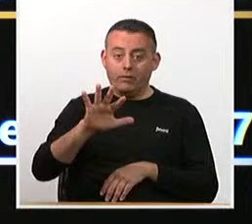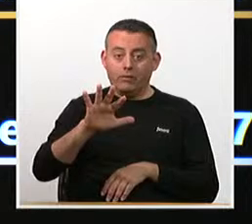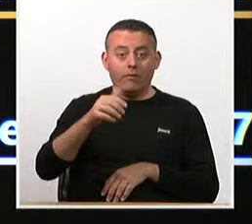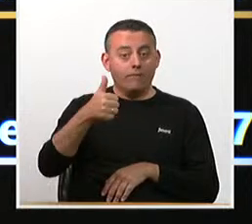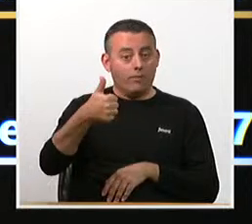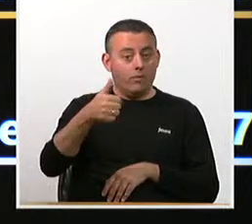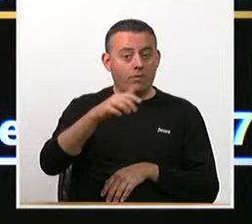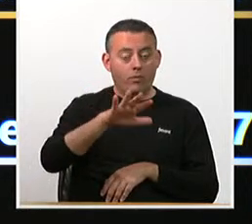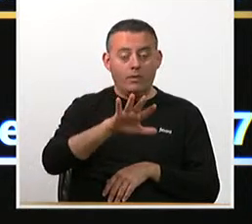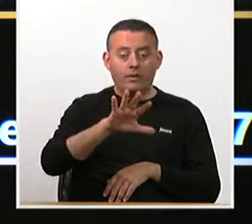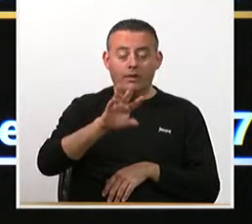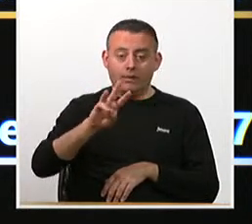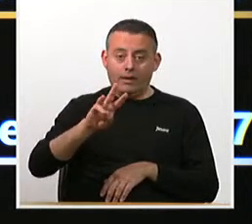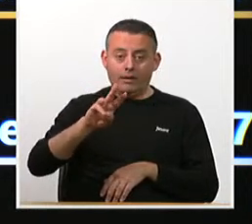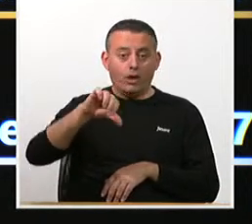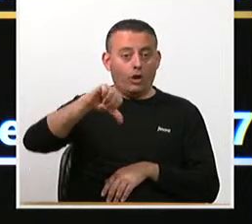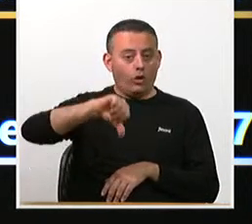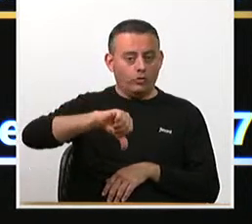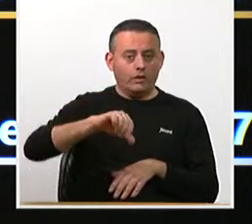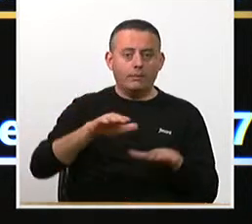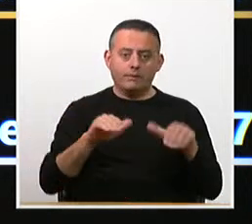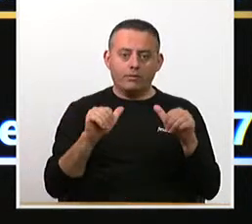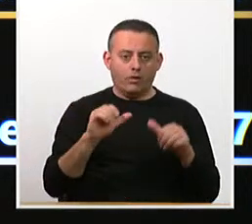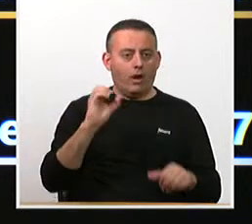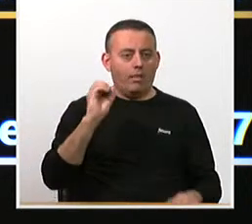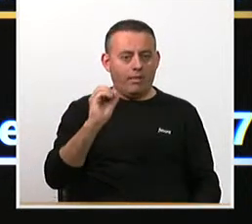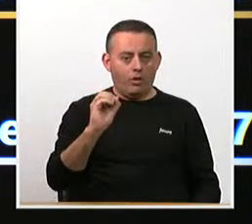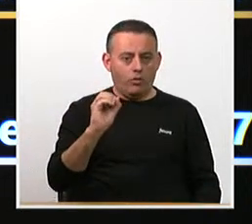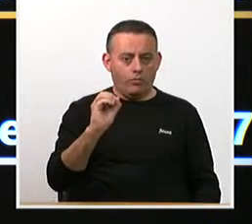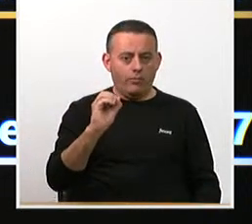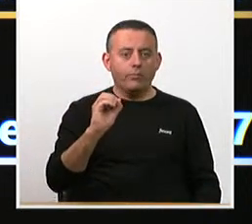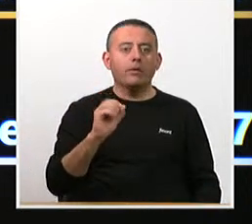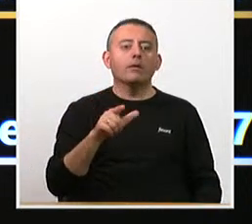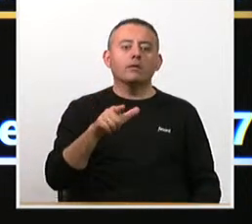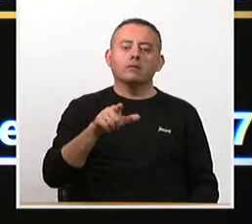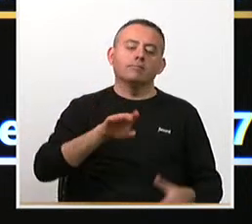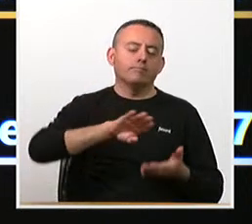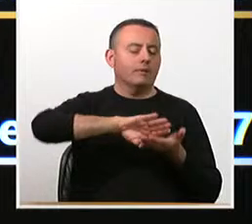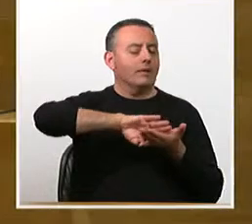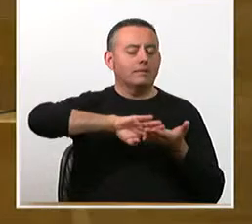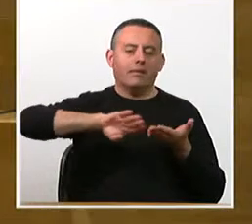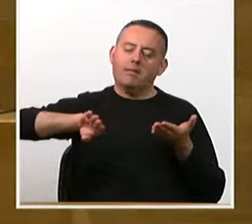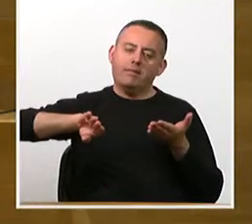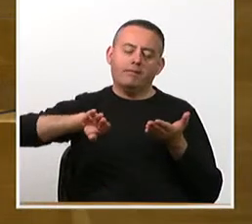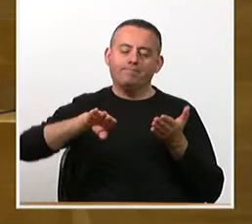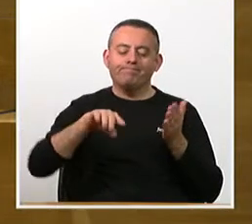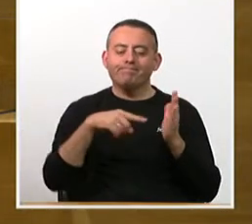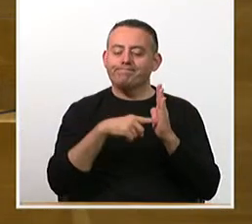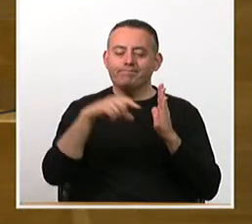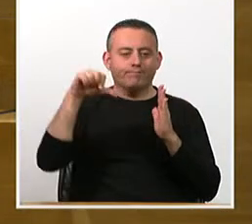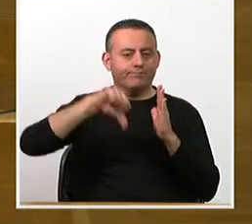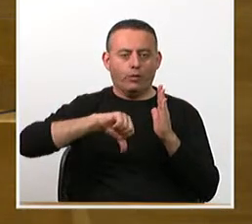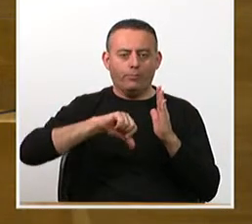favor 53 votos en contra y cero abstenciones queda rechaz la